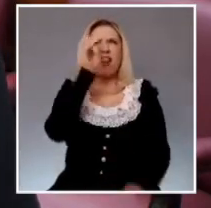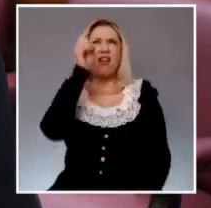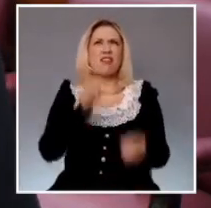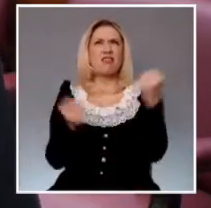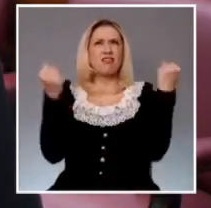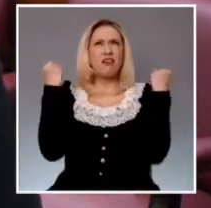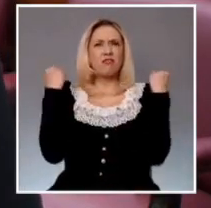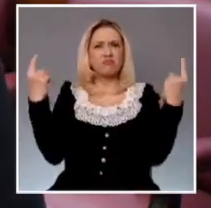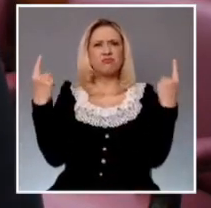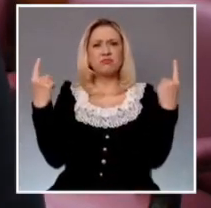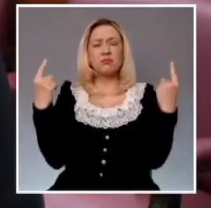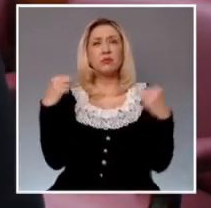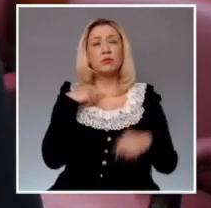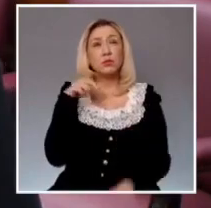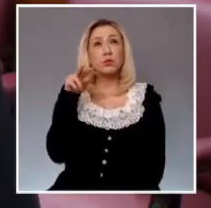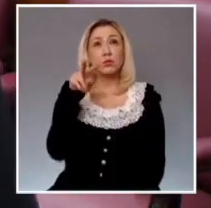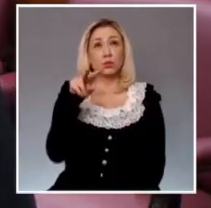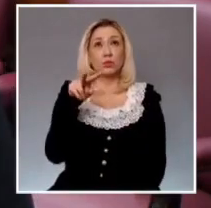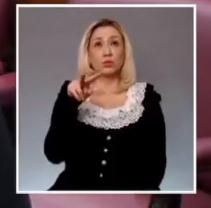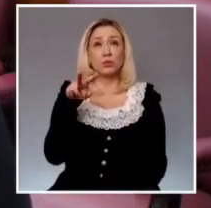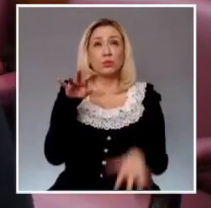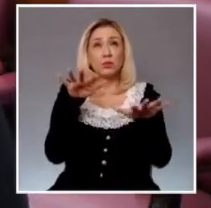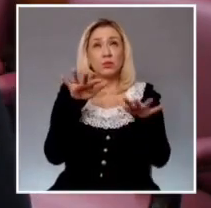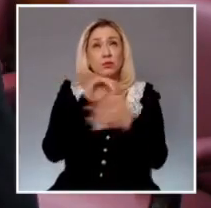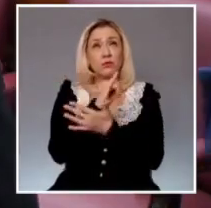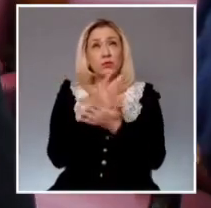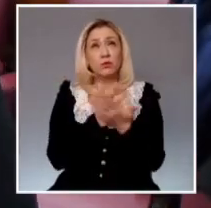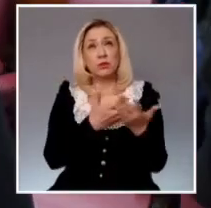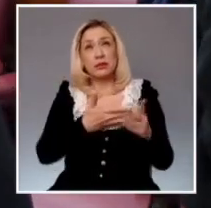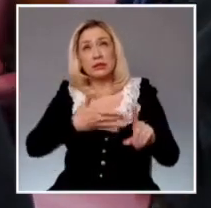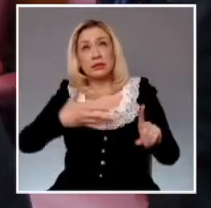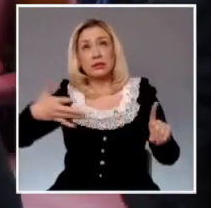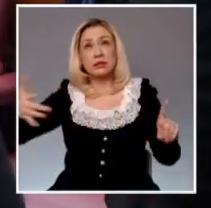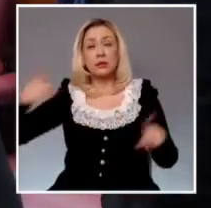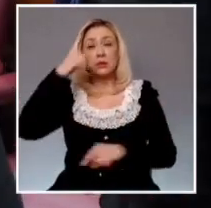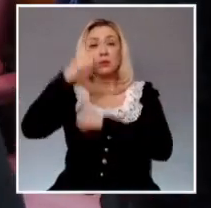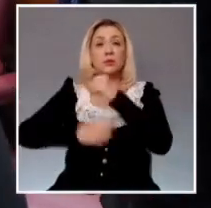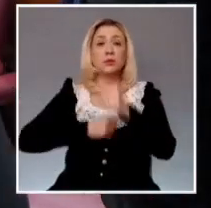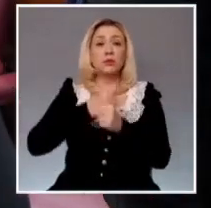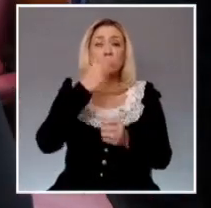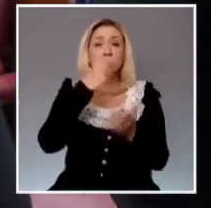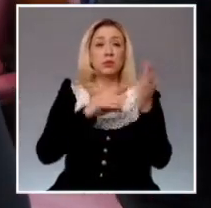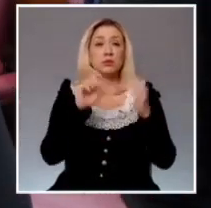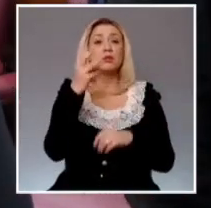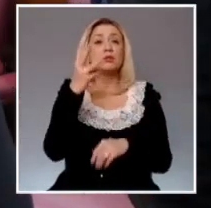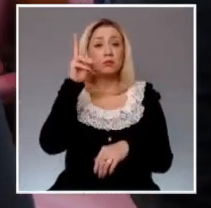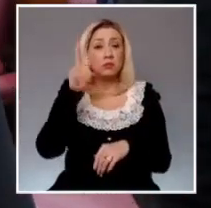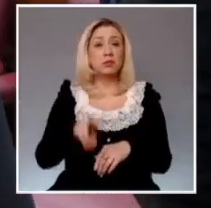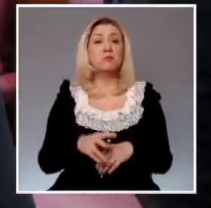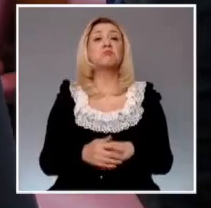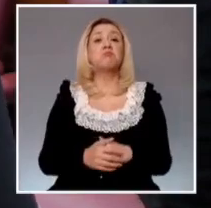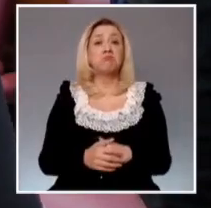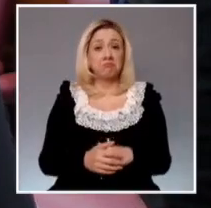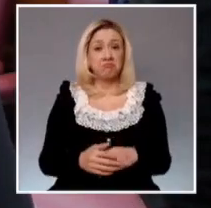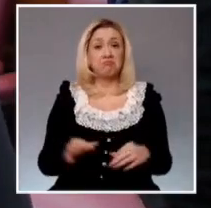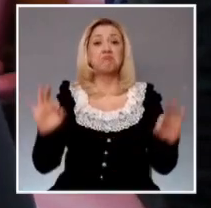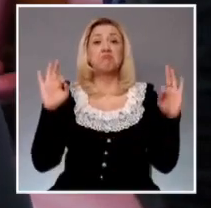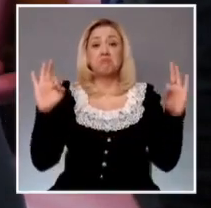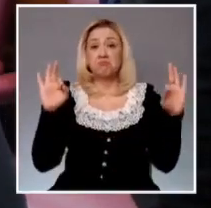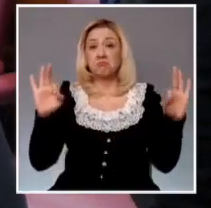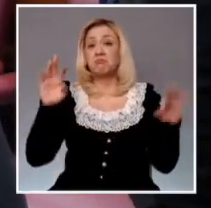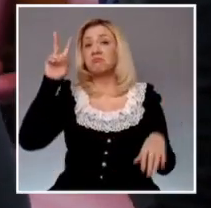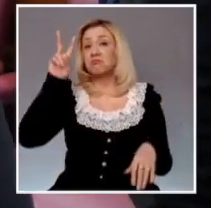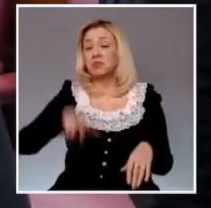del Pleno y que en este año 2023 la verdad es que se tuvieron resoluciones que sin duda impactan a mejorar,